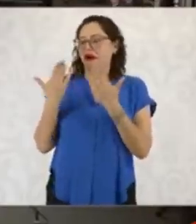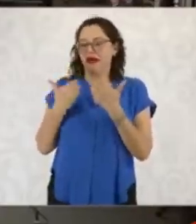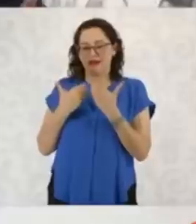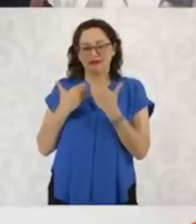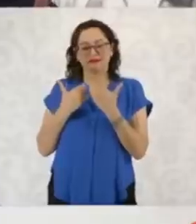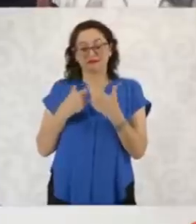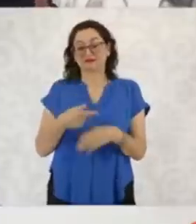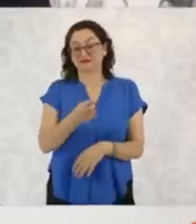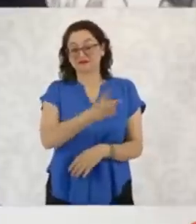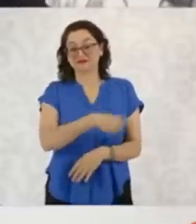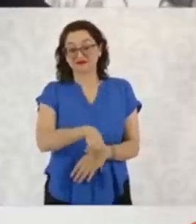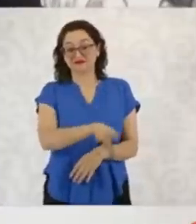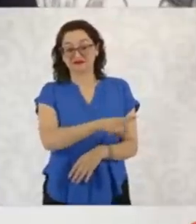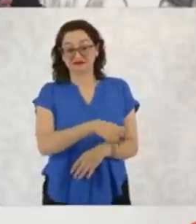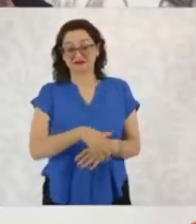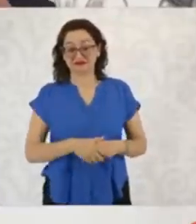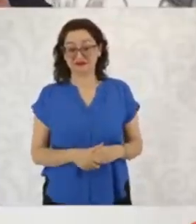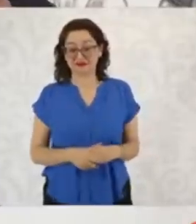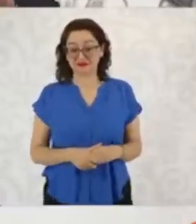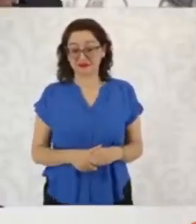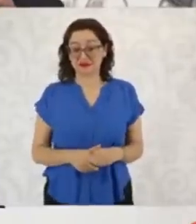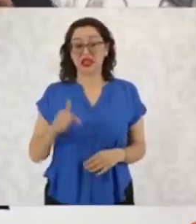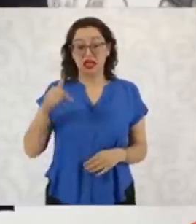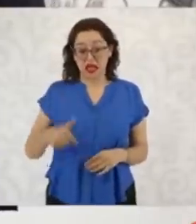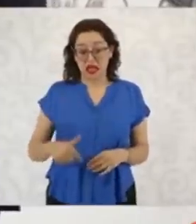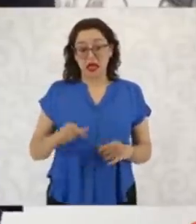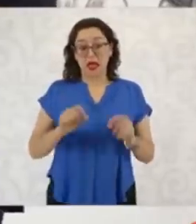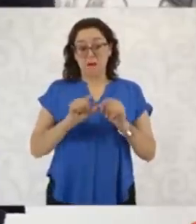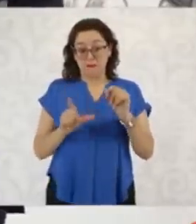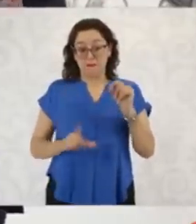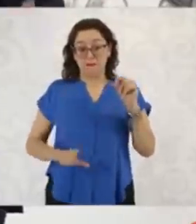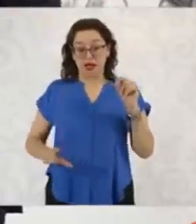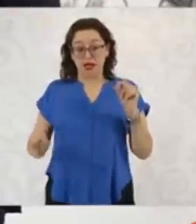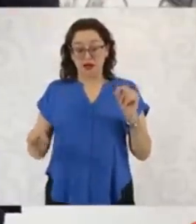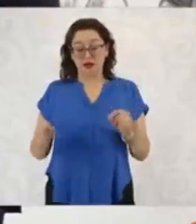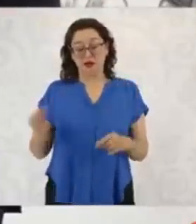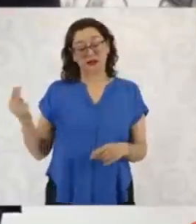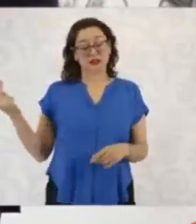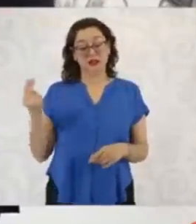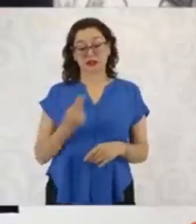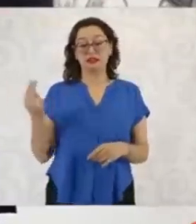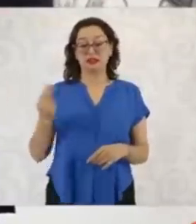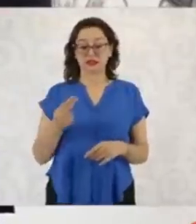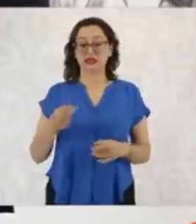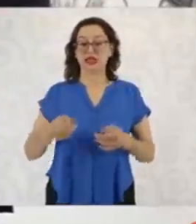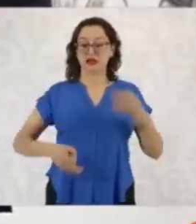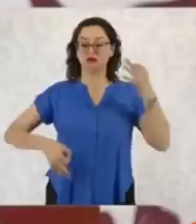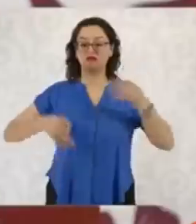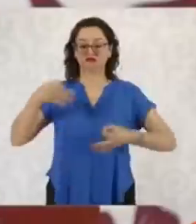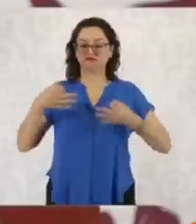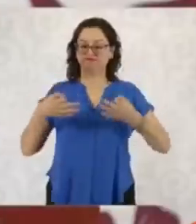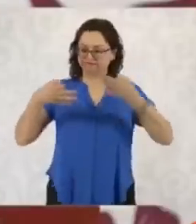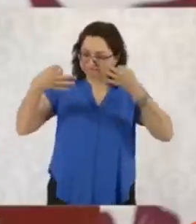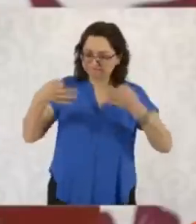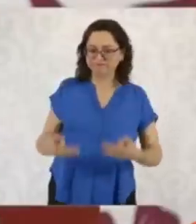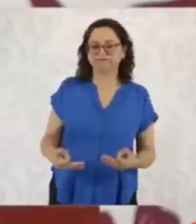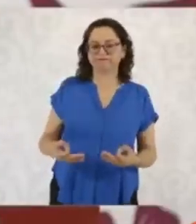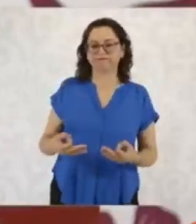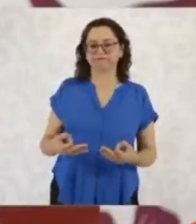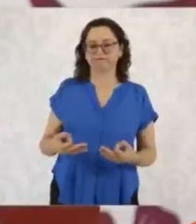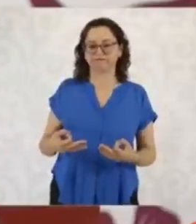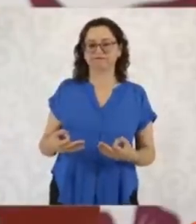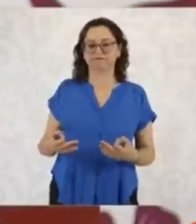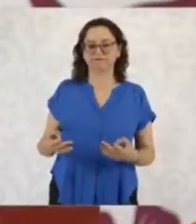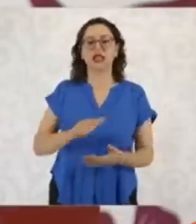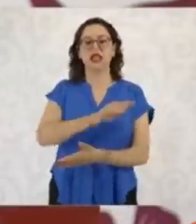Este país necesita ser un país en donde predomine el Estado de Derecho,